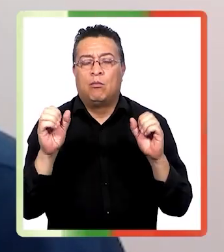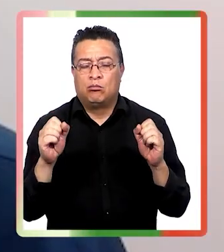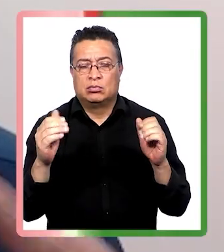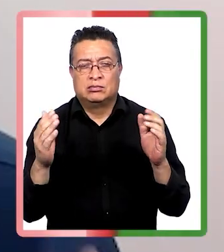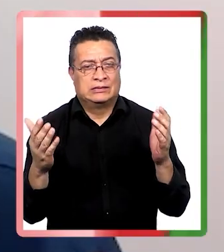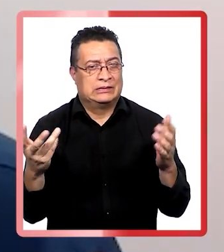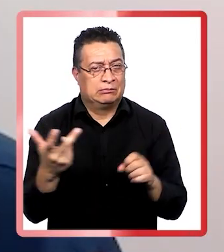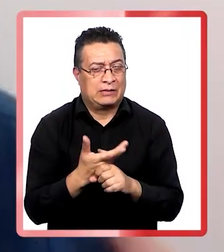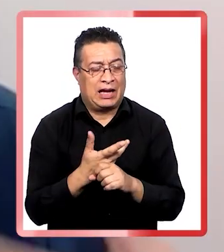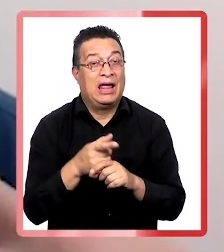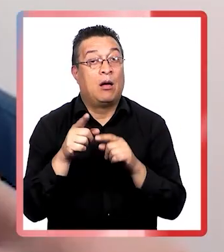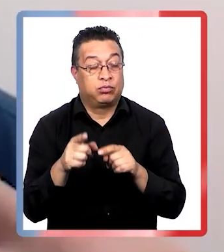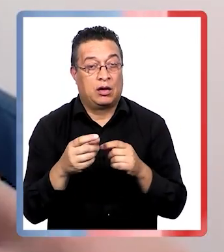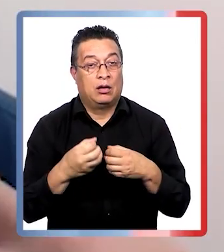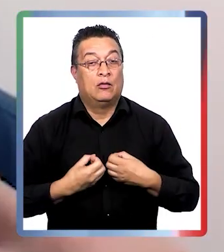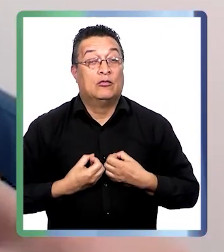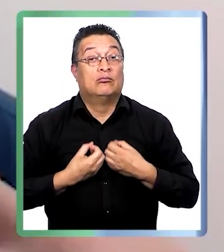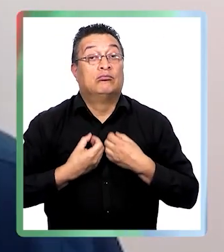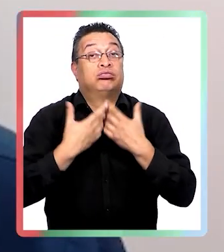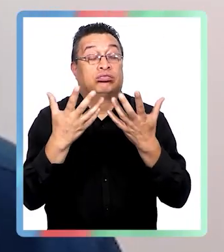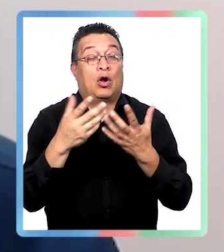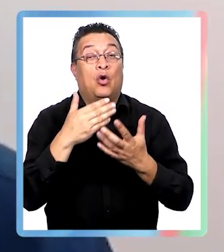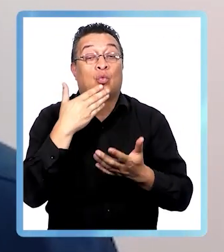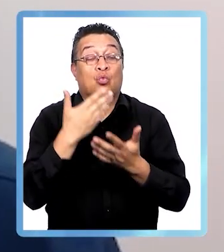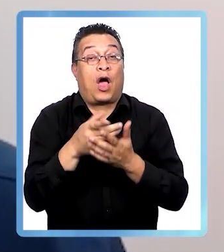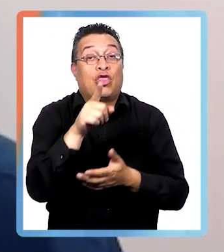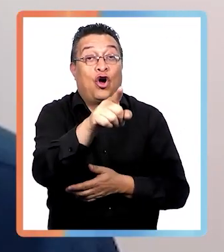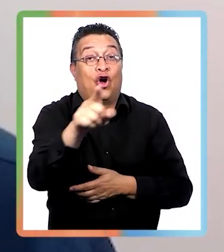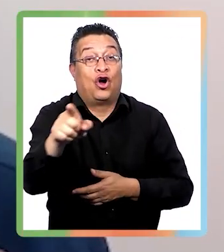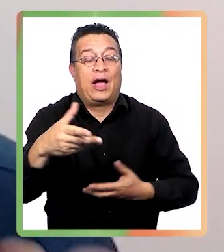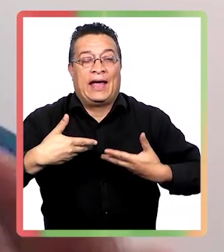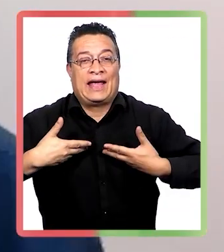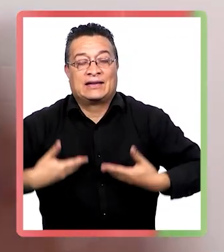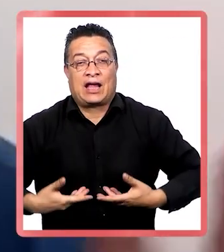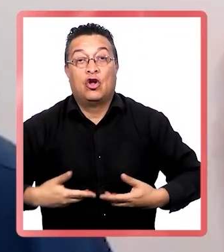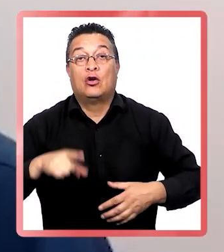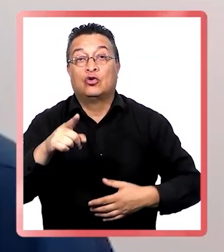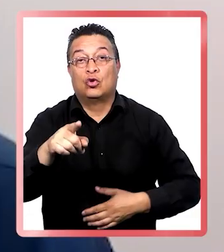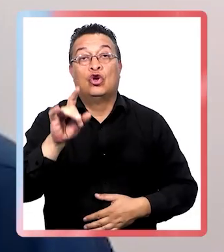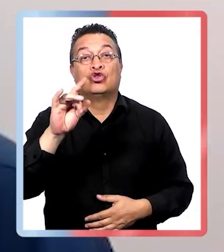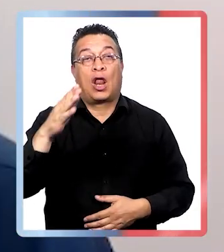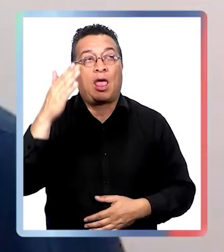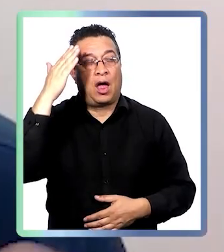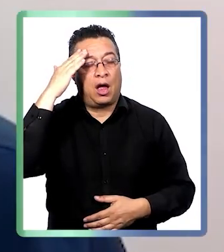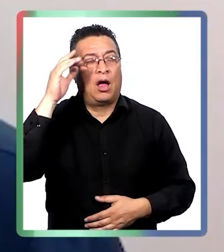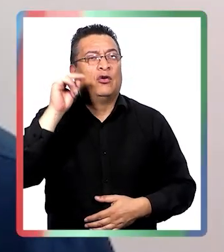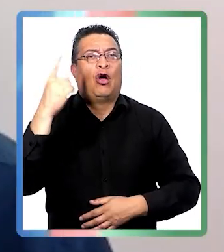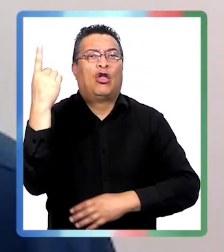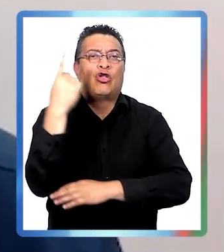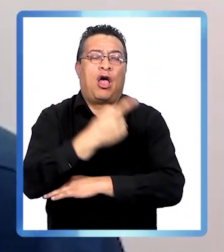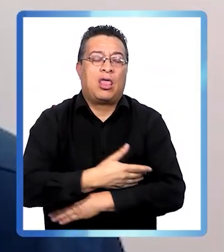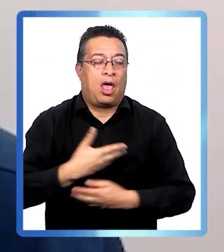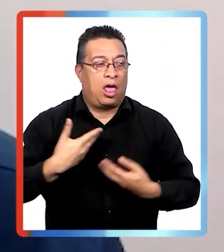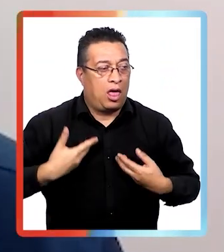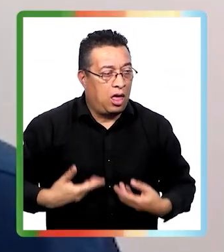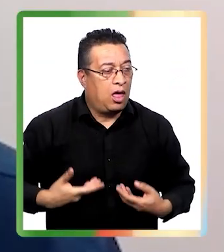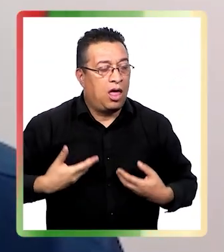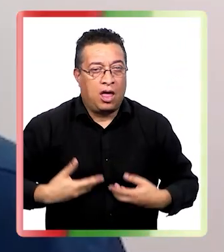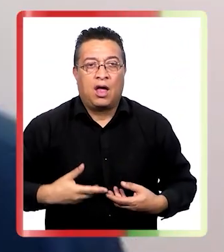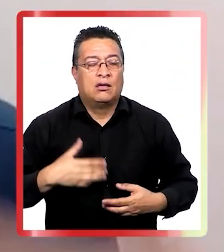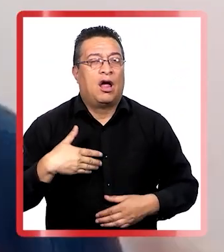descompensada, puede expresarse en una persona como estamos cansados. Entonces, si se logran quedar con que vivir